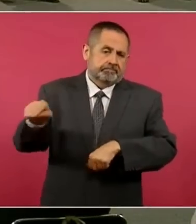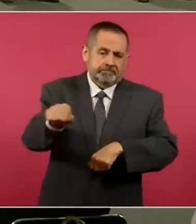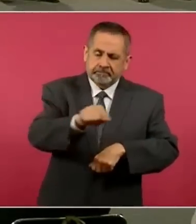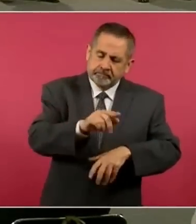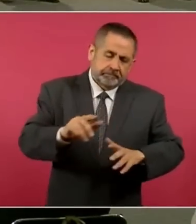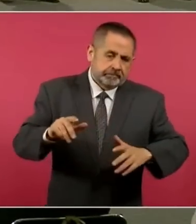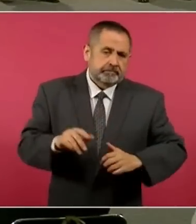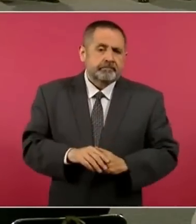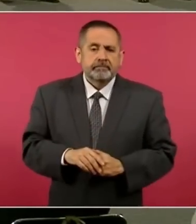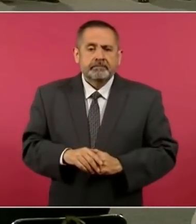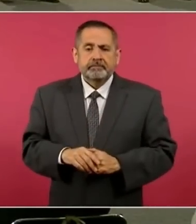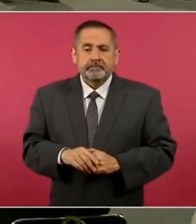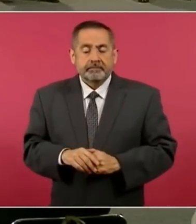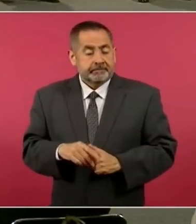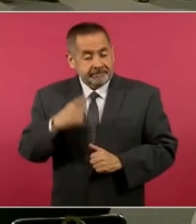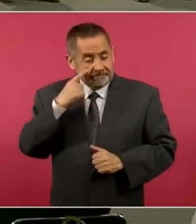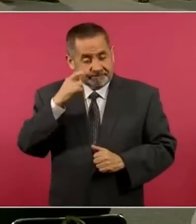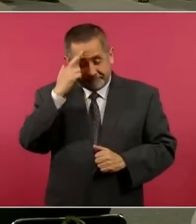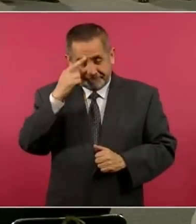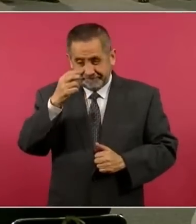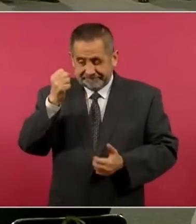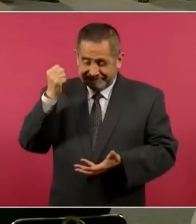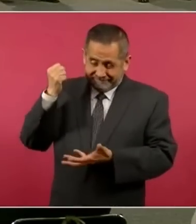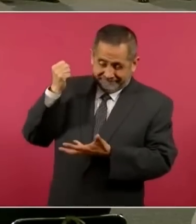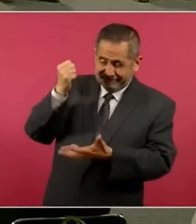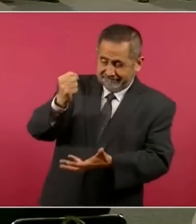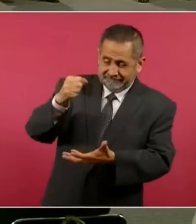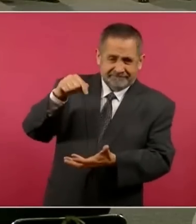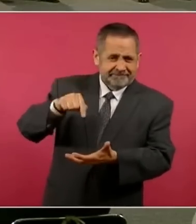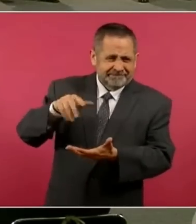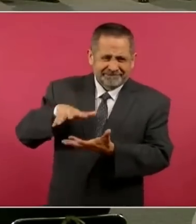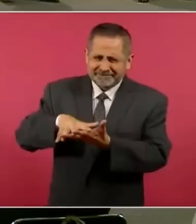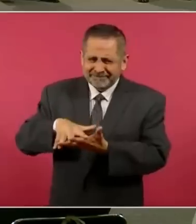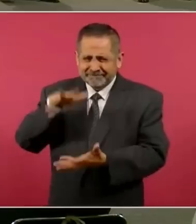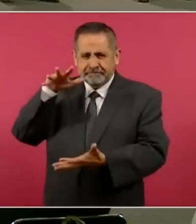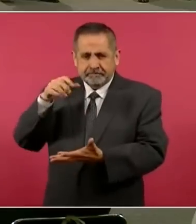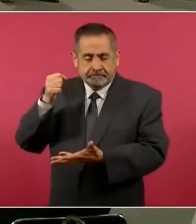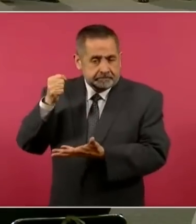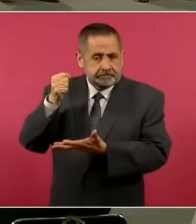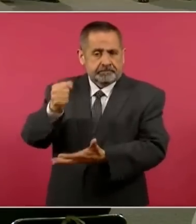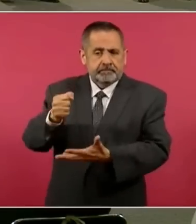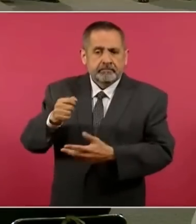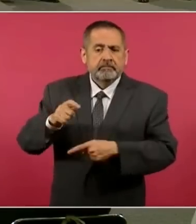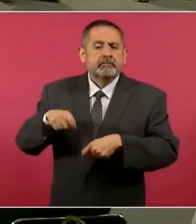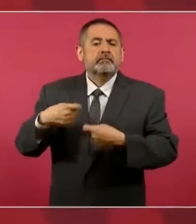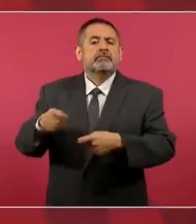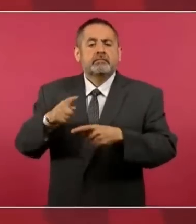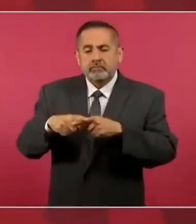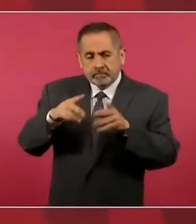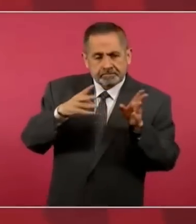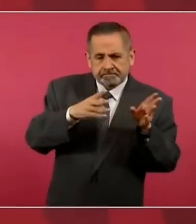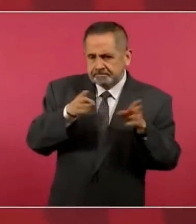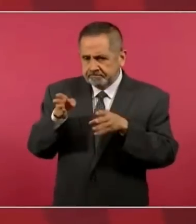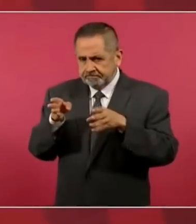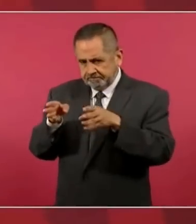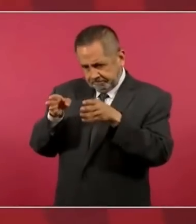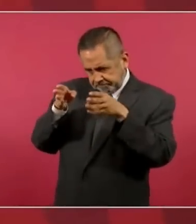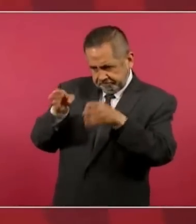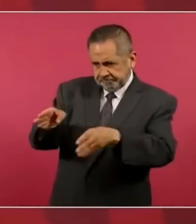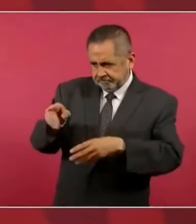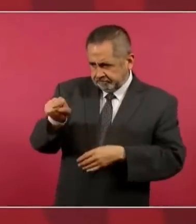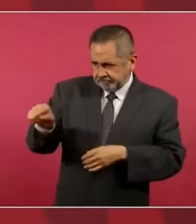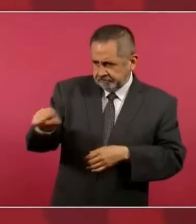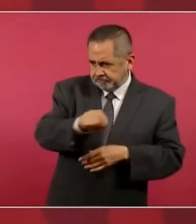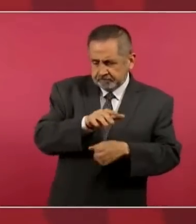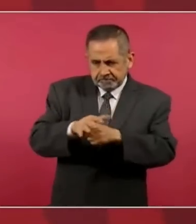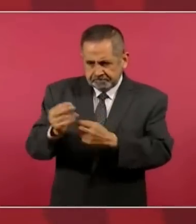porque todo el presupuesto, la mayor parte del presupuesto, está siendo orientada a atender